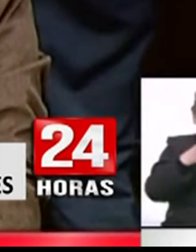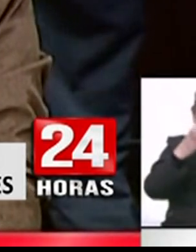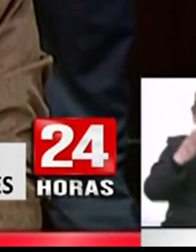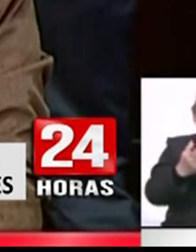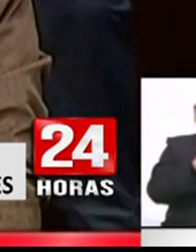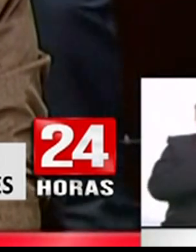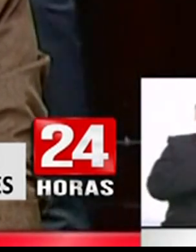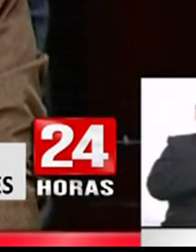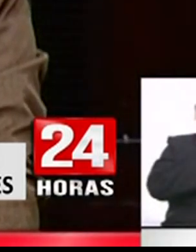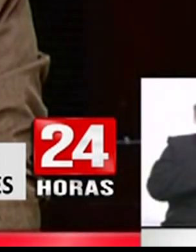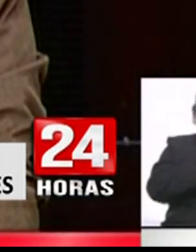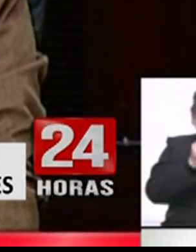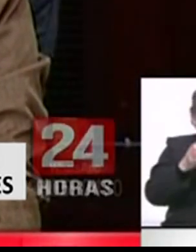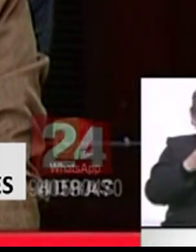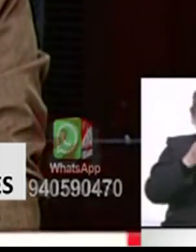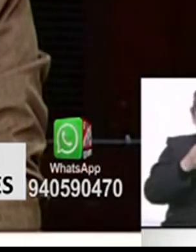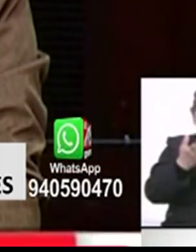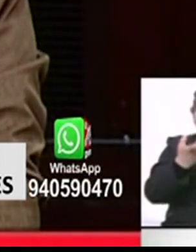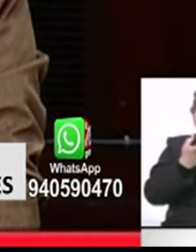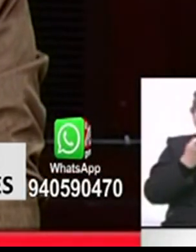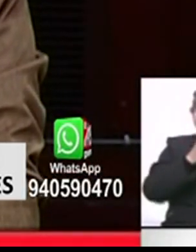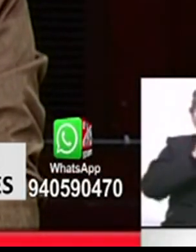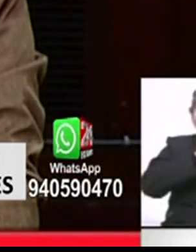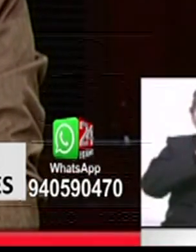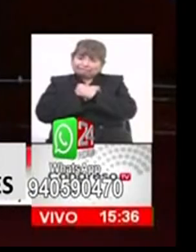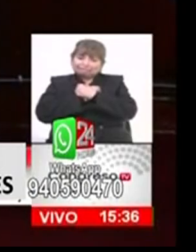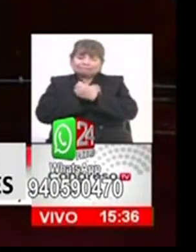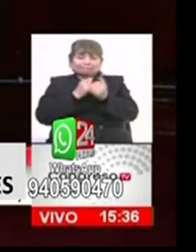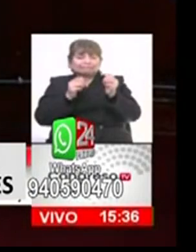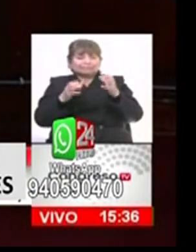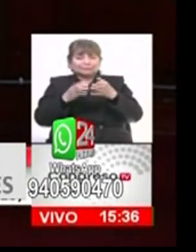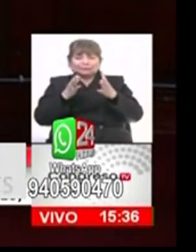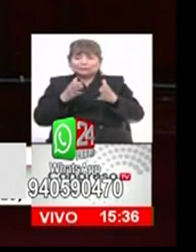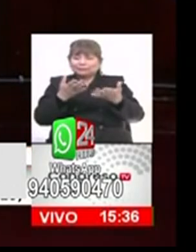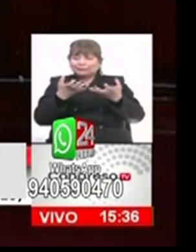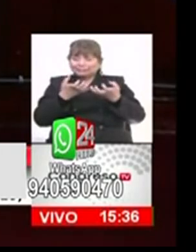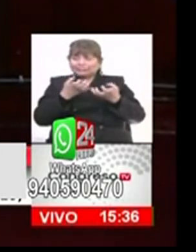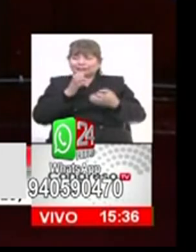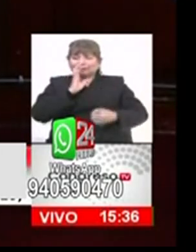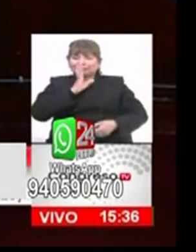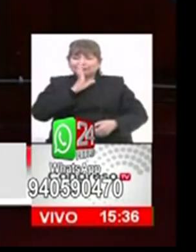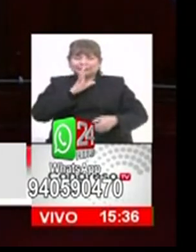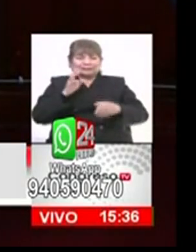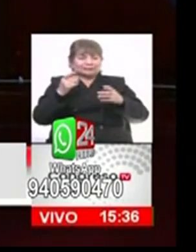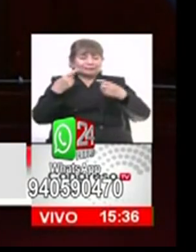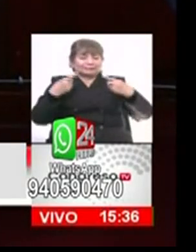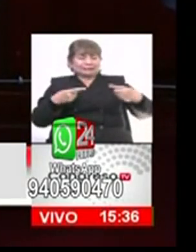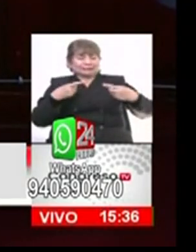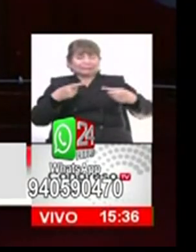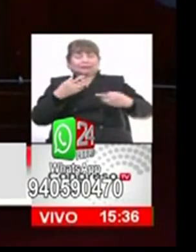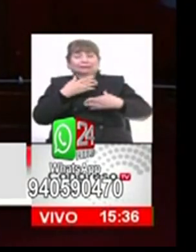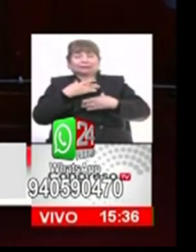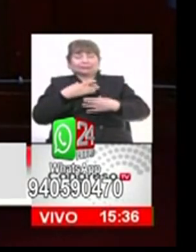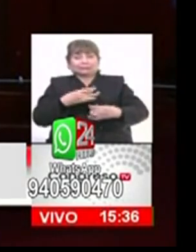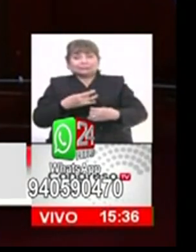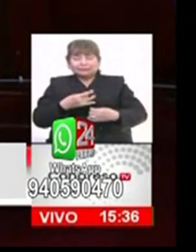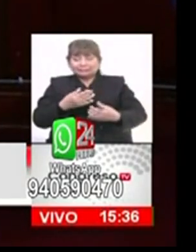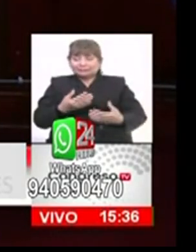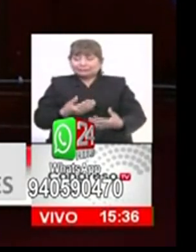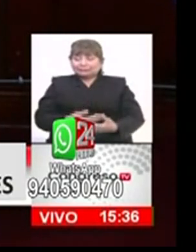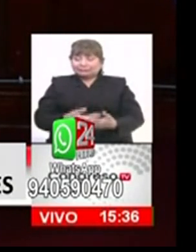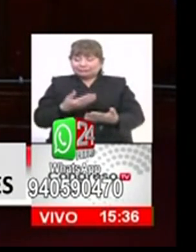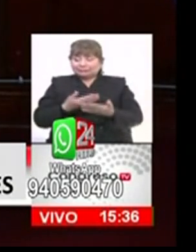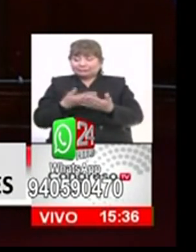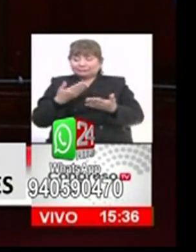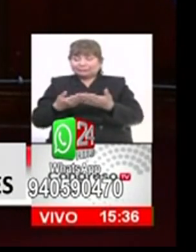Silva, incluso el cuestionado Guido Bellido. Si queremos hablar de conflicto de intereses,